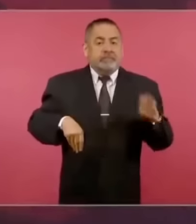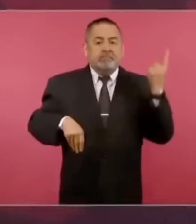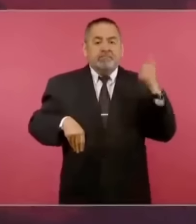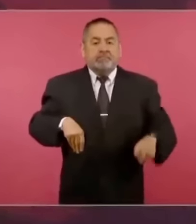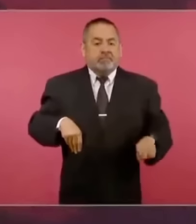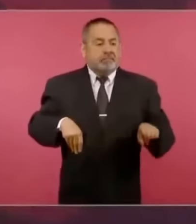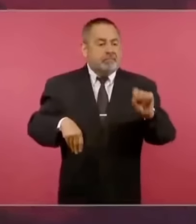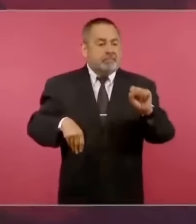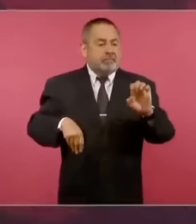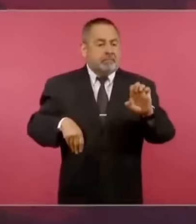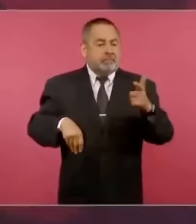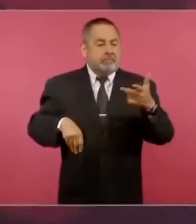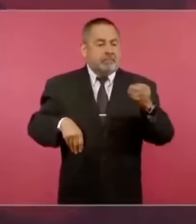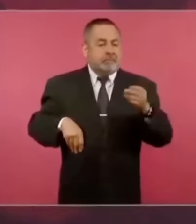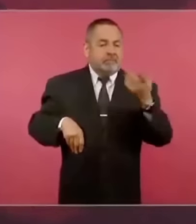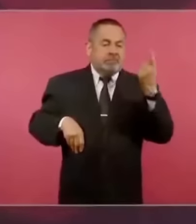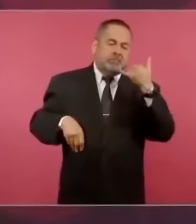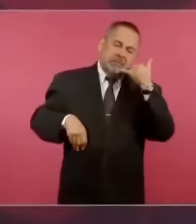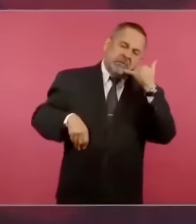Gobernación